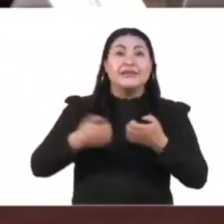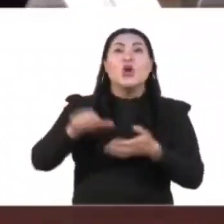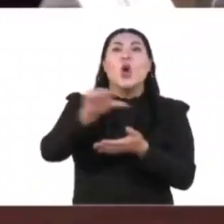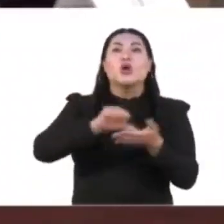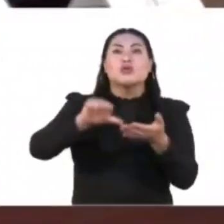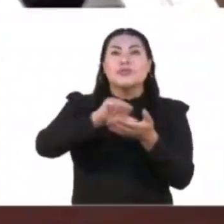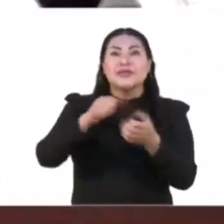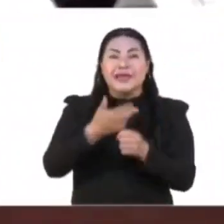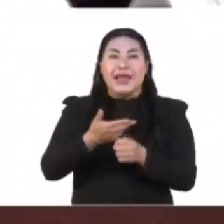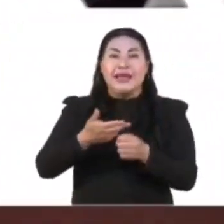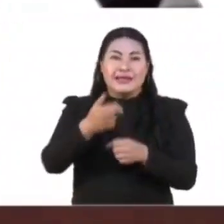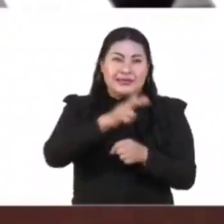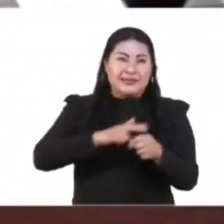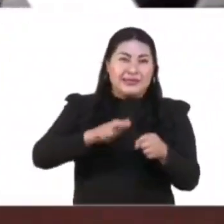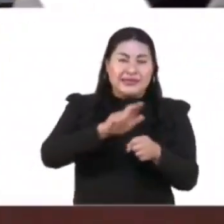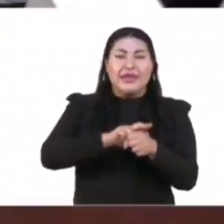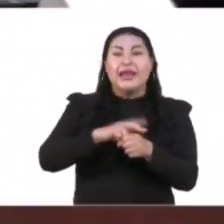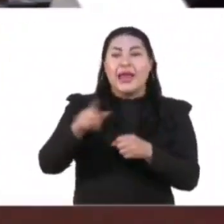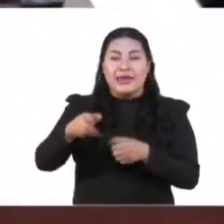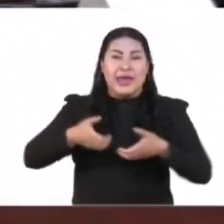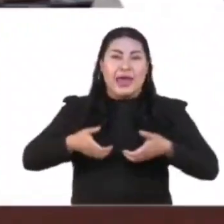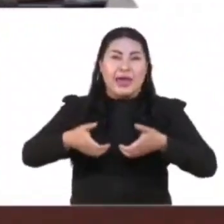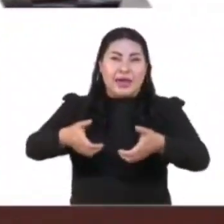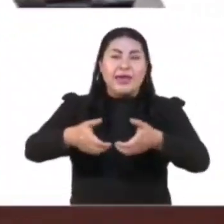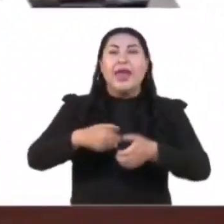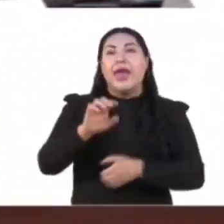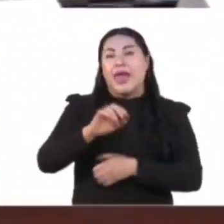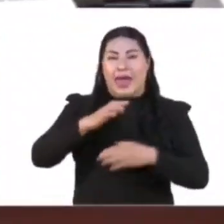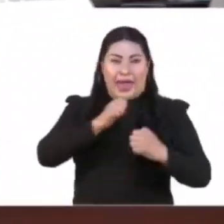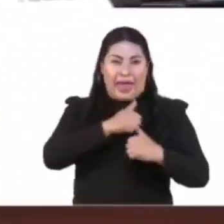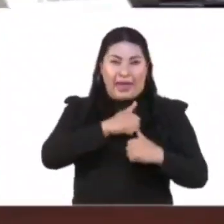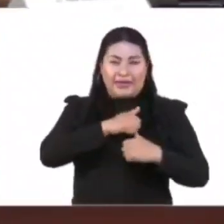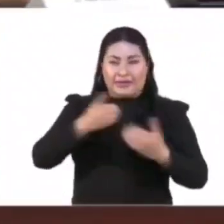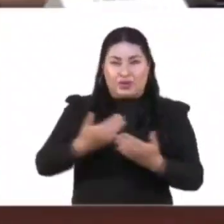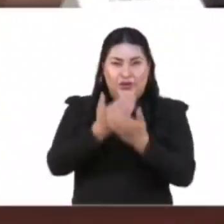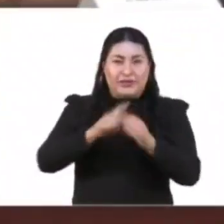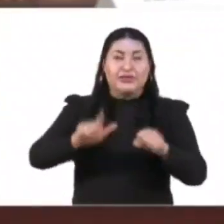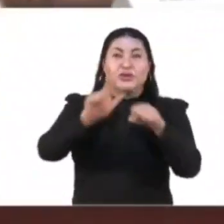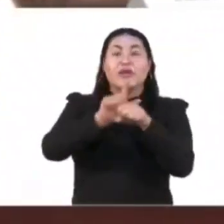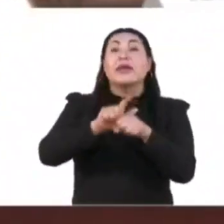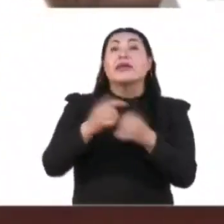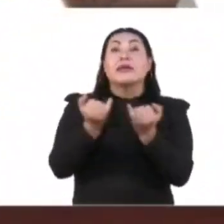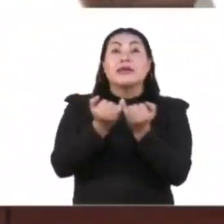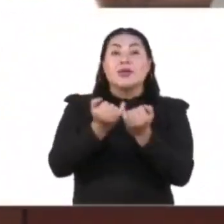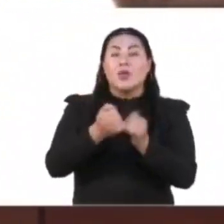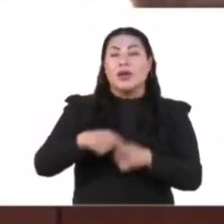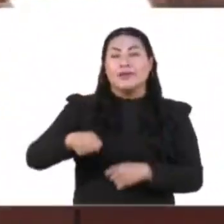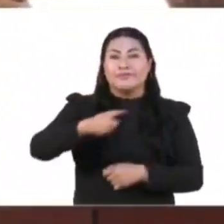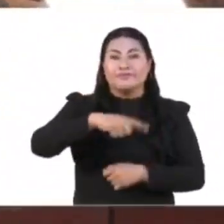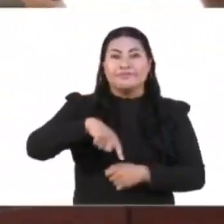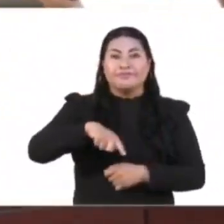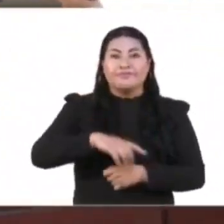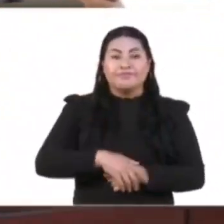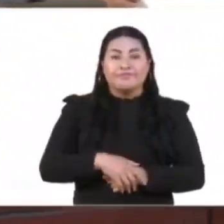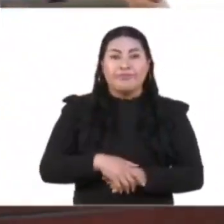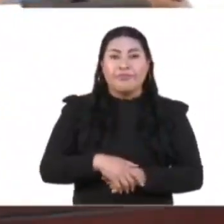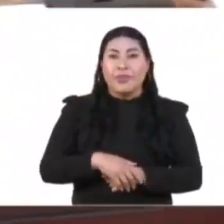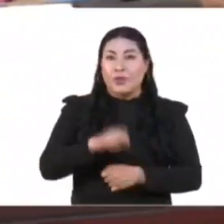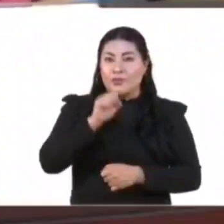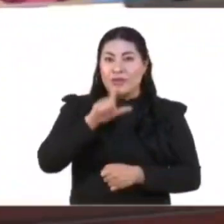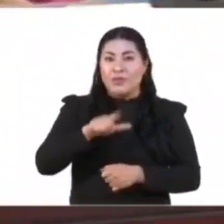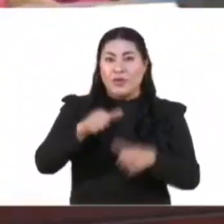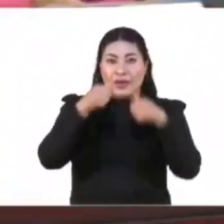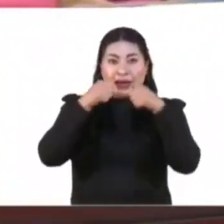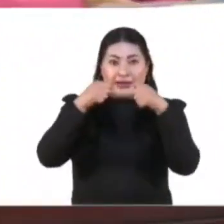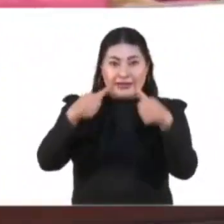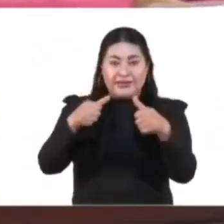Roja Mexicana en Avenida Ejército Nacional, a cargo de la propia Cruz Roja. Y el cuarto escenario, la atención